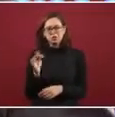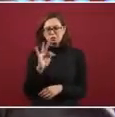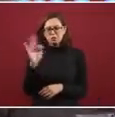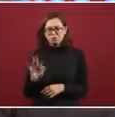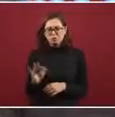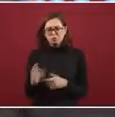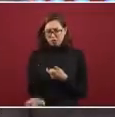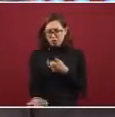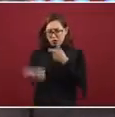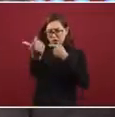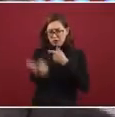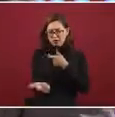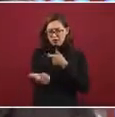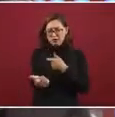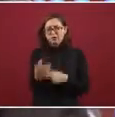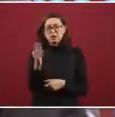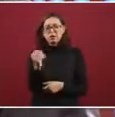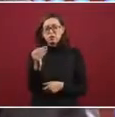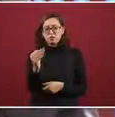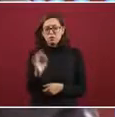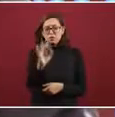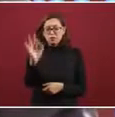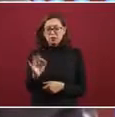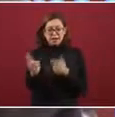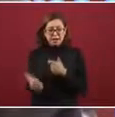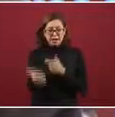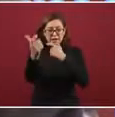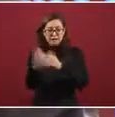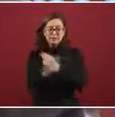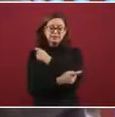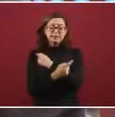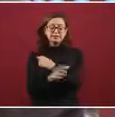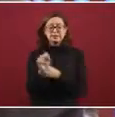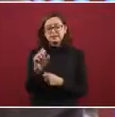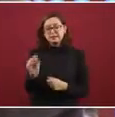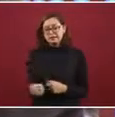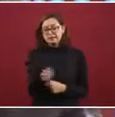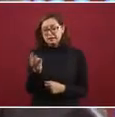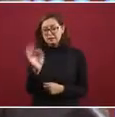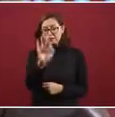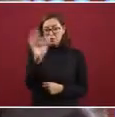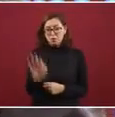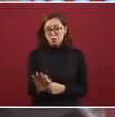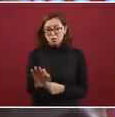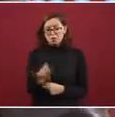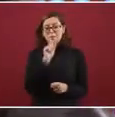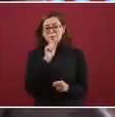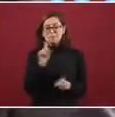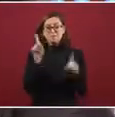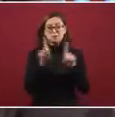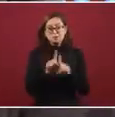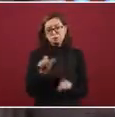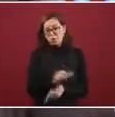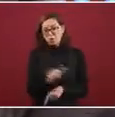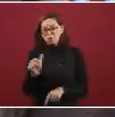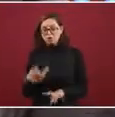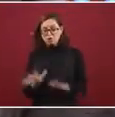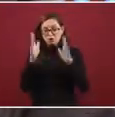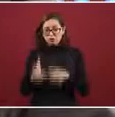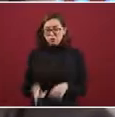rifles 9%, rifles automáticos 63% y armas de asalto